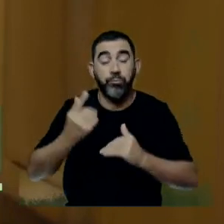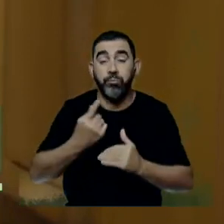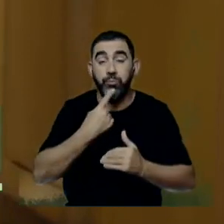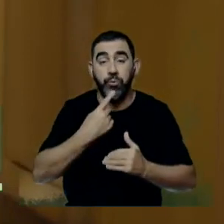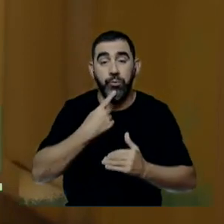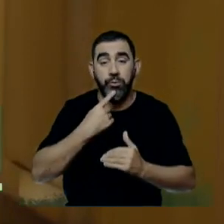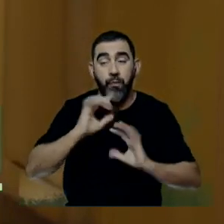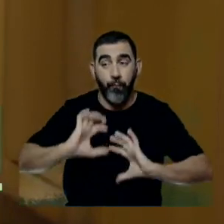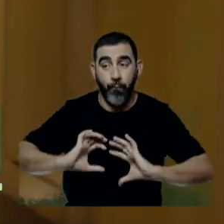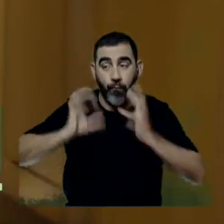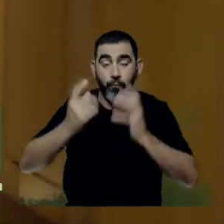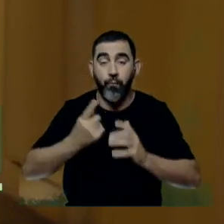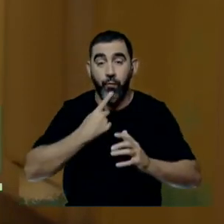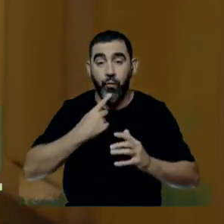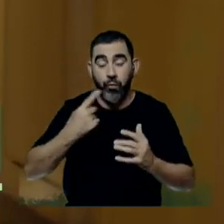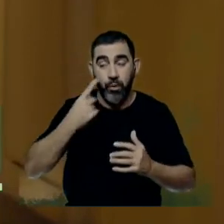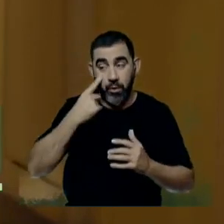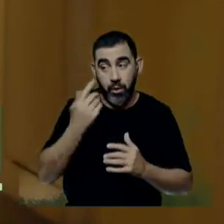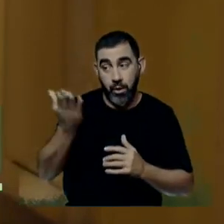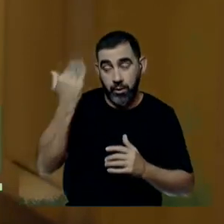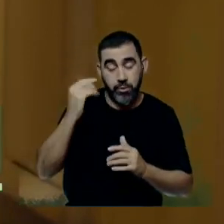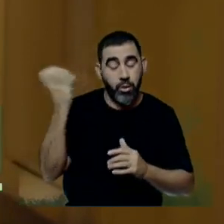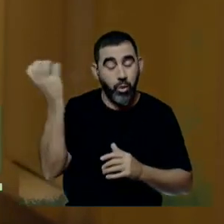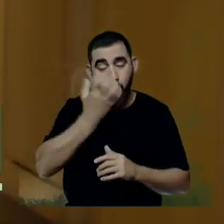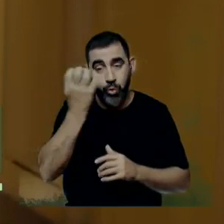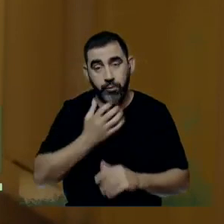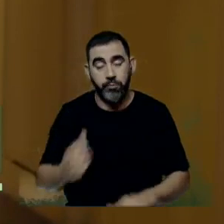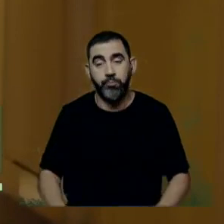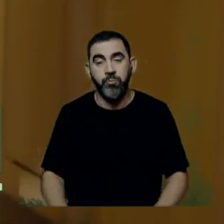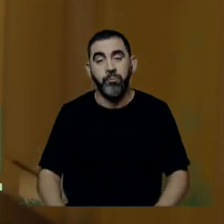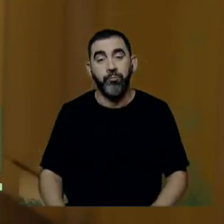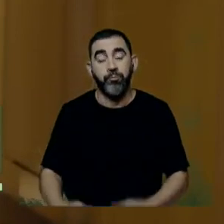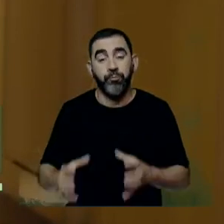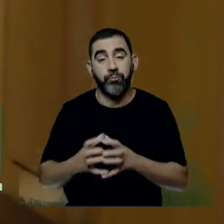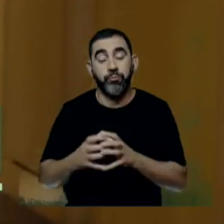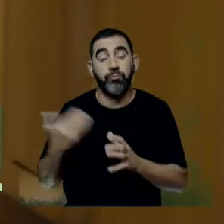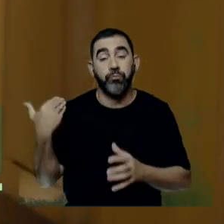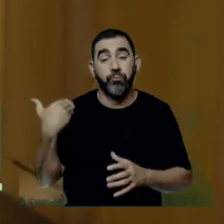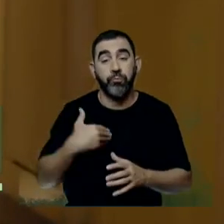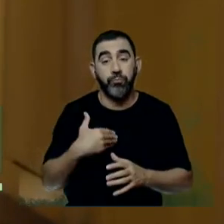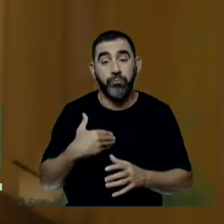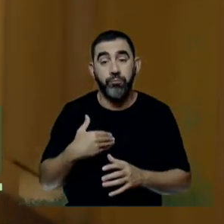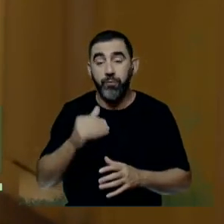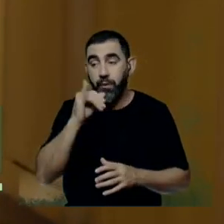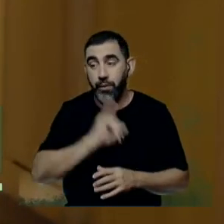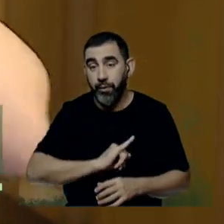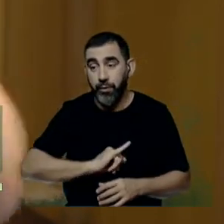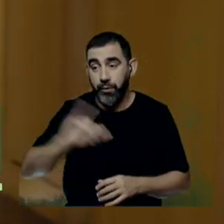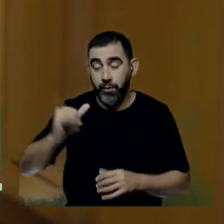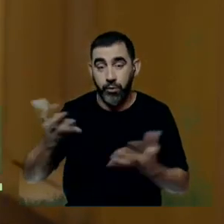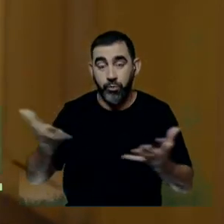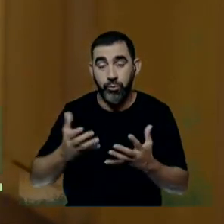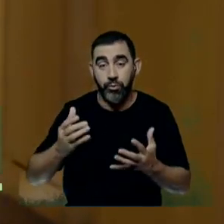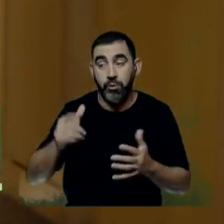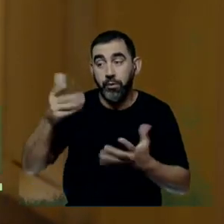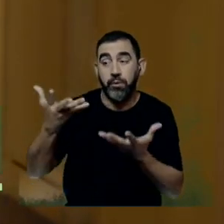y el nivel de violencia política que se vivió fue terrible. Parte de la delegación argentina lo que está denunciando es que Olmedo